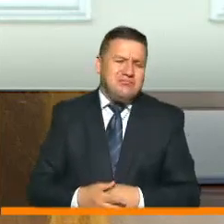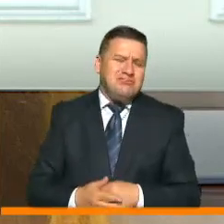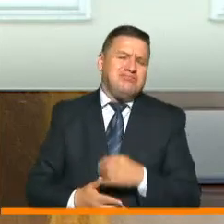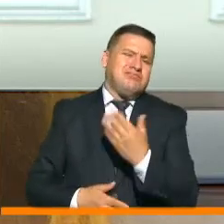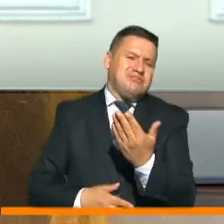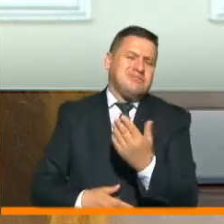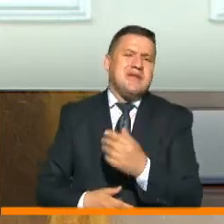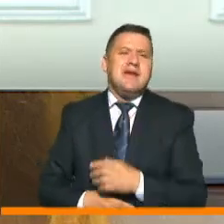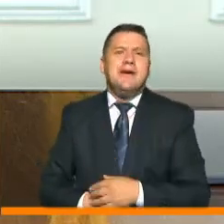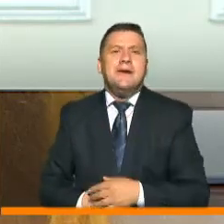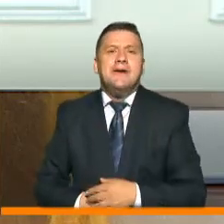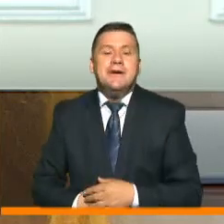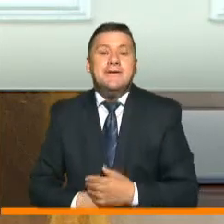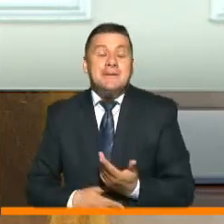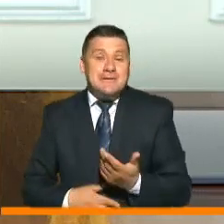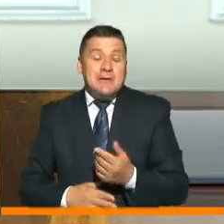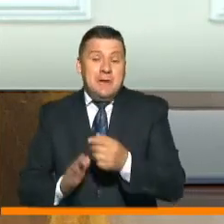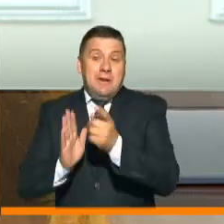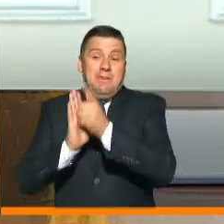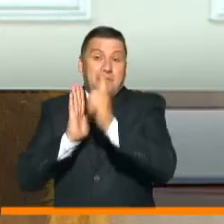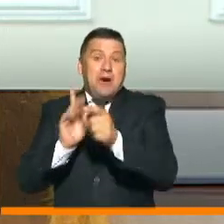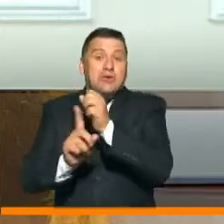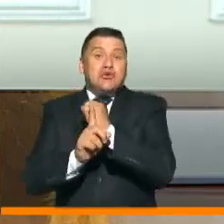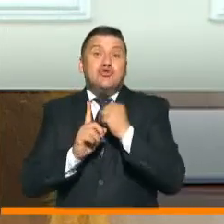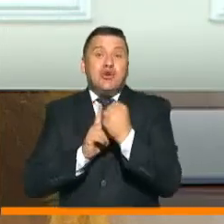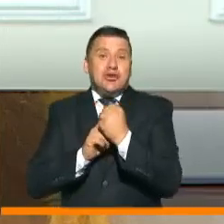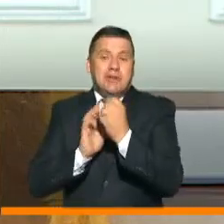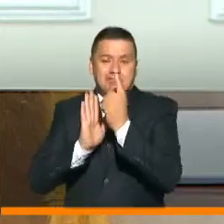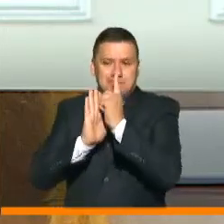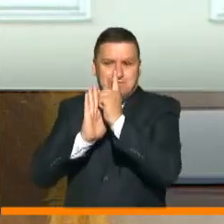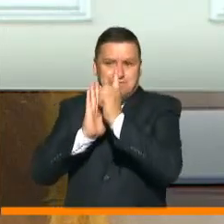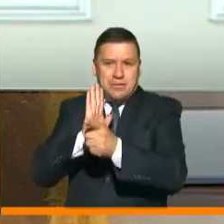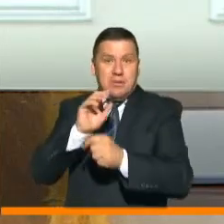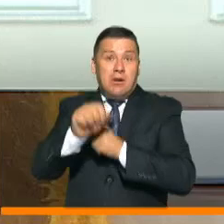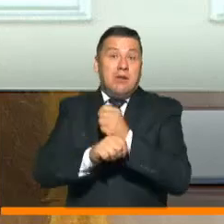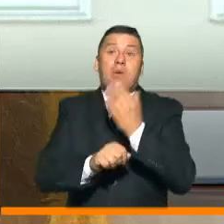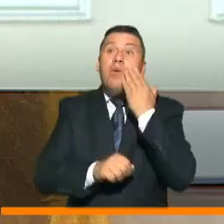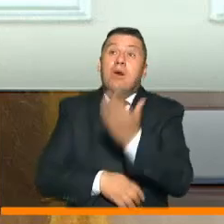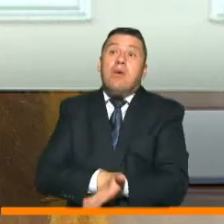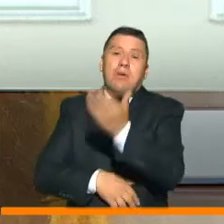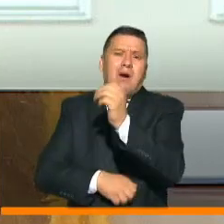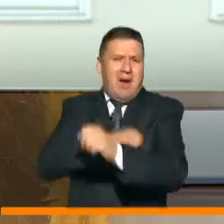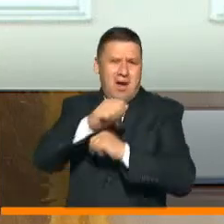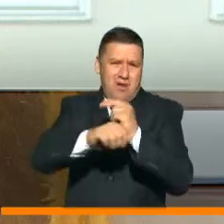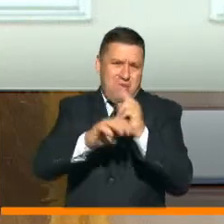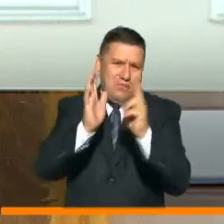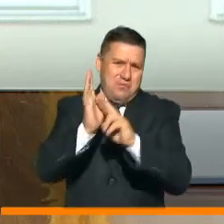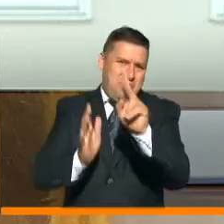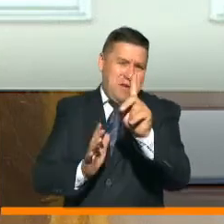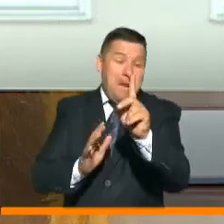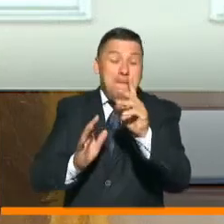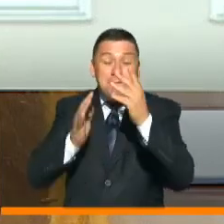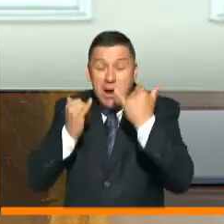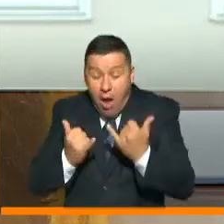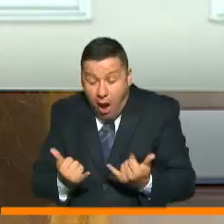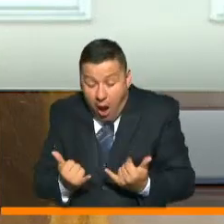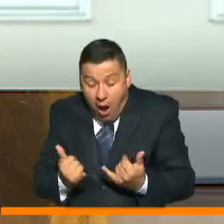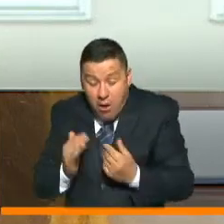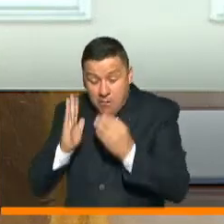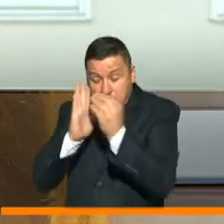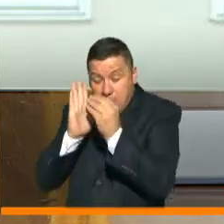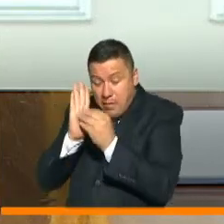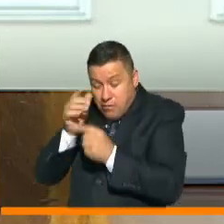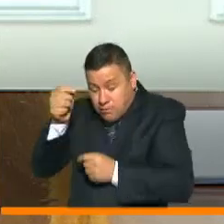con una condición, y es que las medidas sociales se implementarán en el año 2021, pero las medidas de